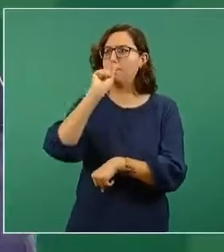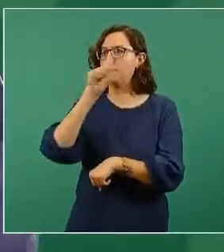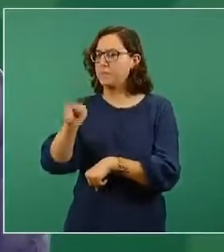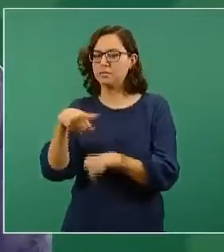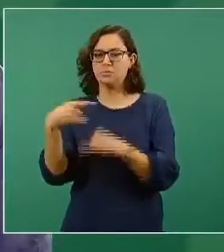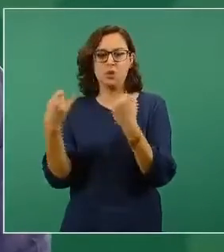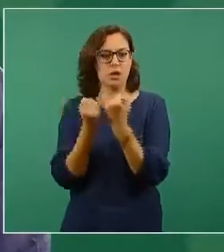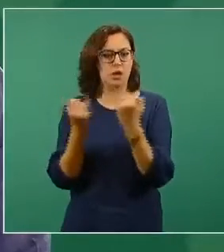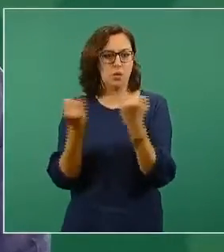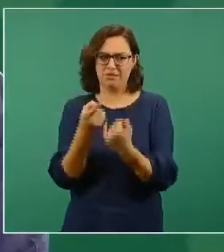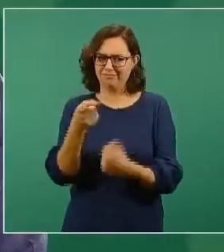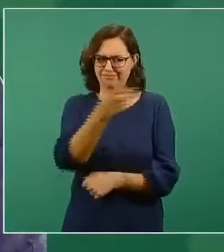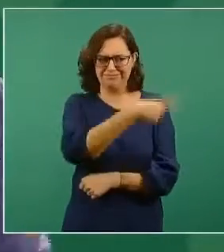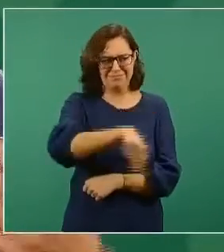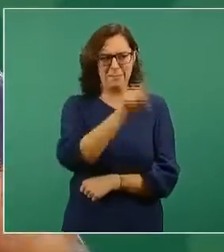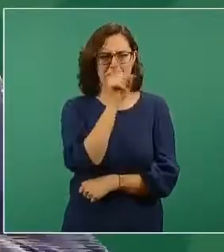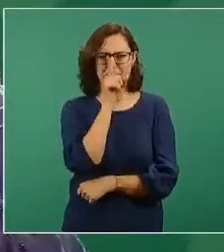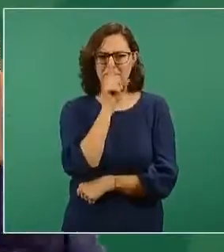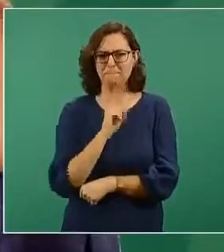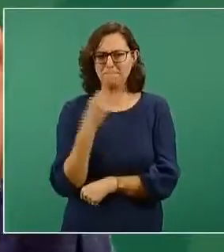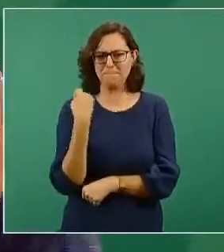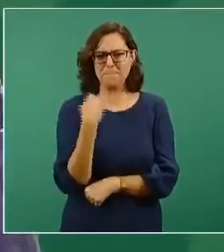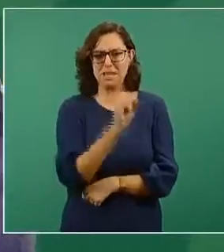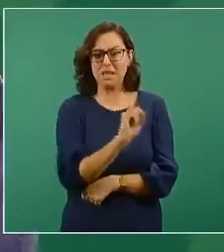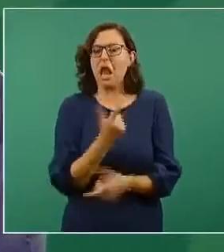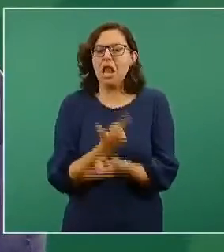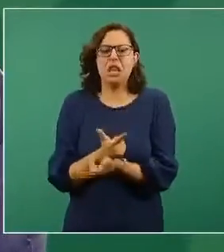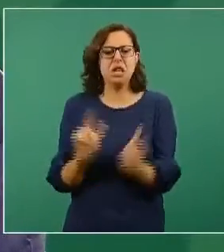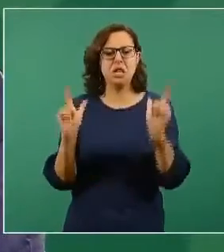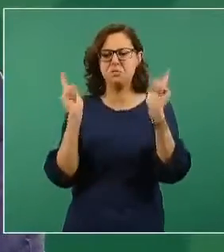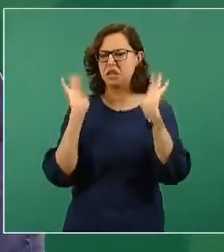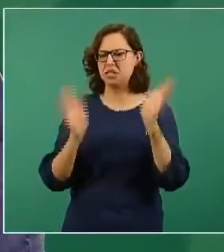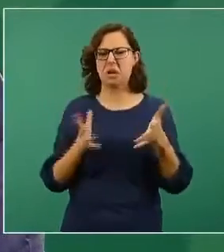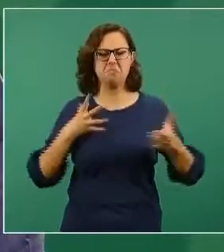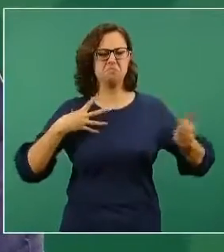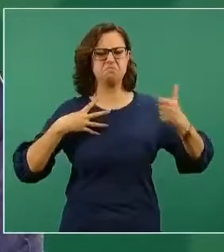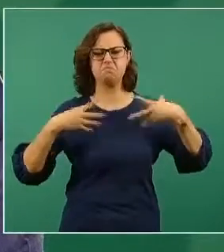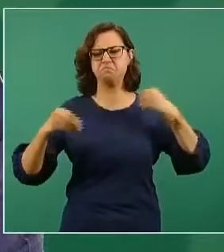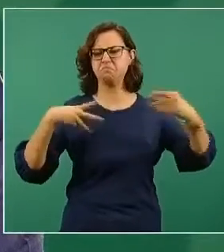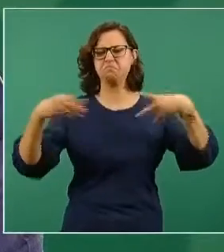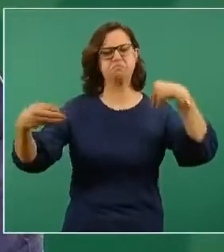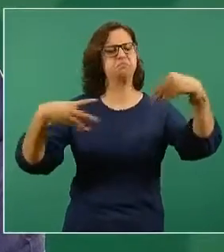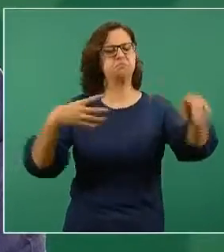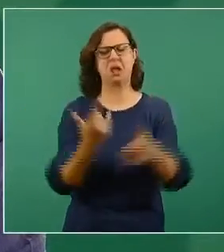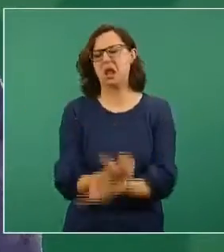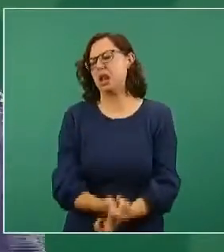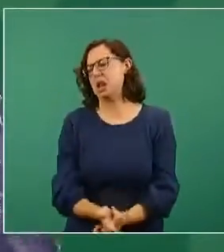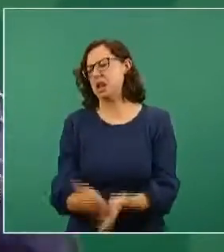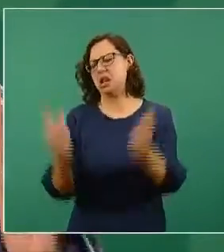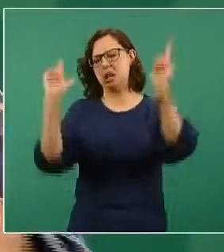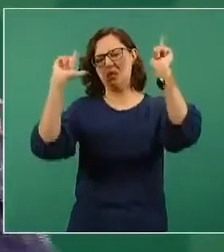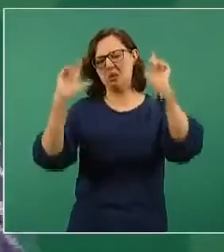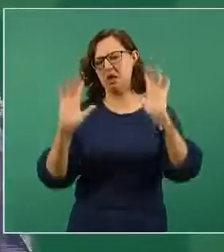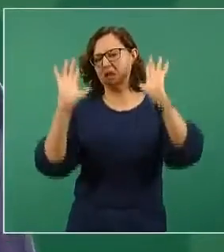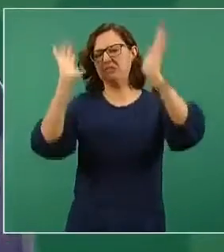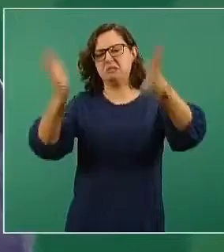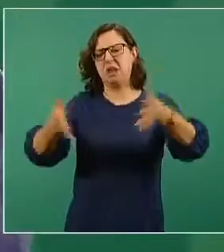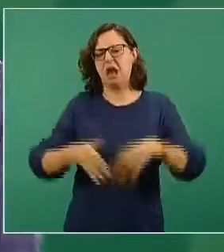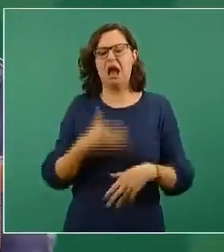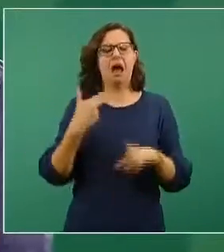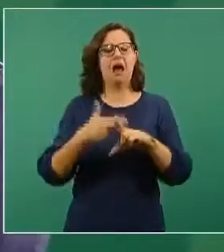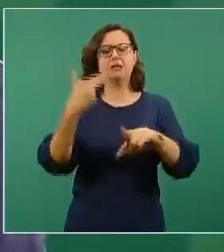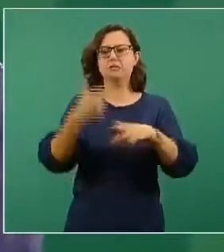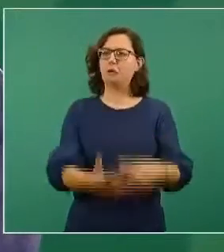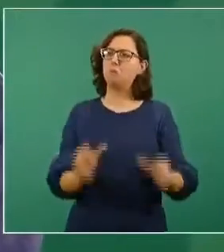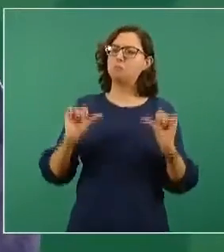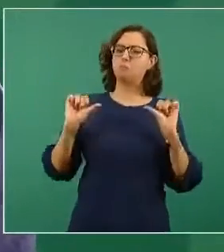eso como una estrategia de control epidémico. Dejar que libremente las personas se infecten hasta que lleguemos a la inmunidad de rebaño.